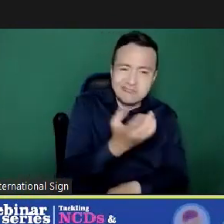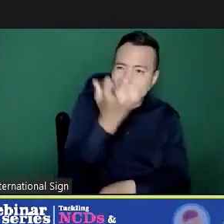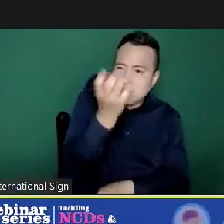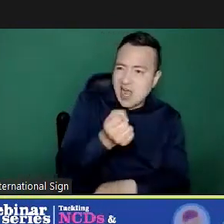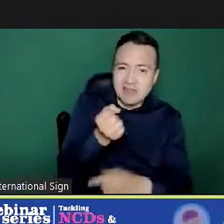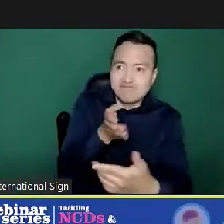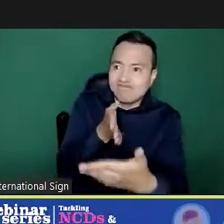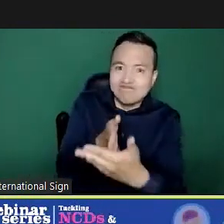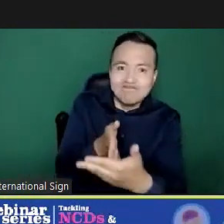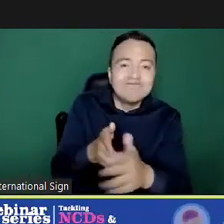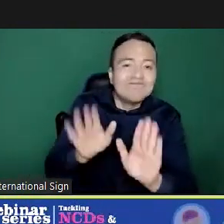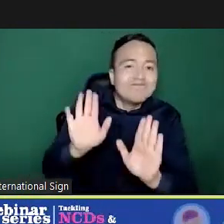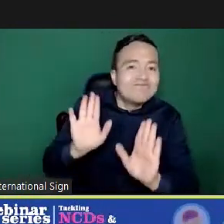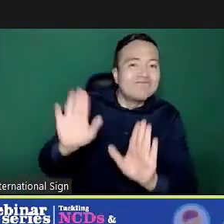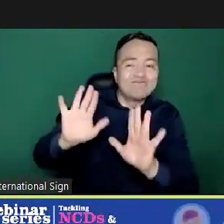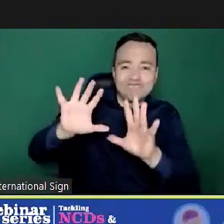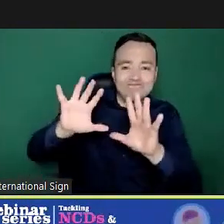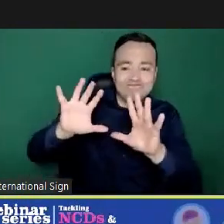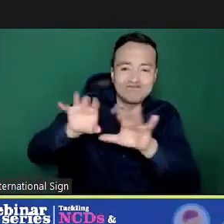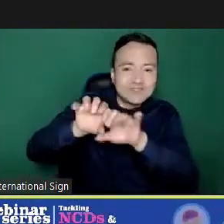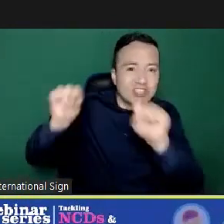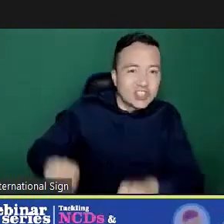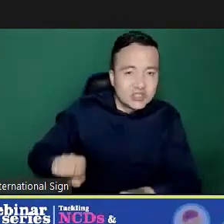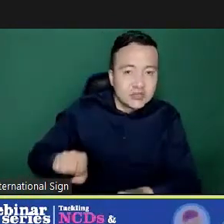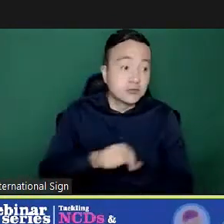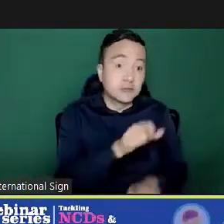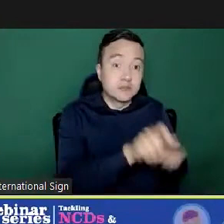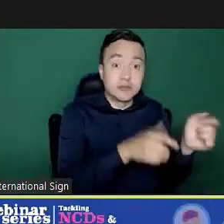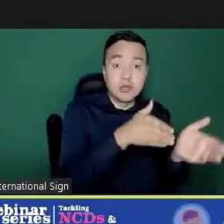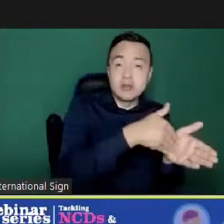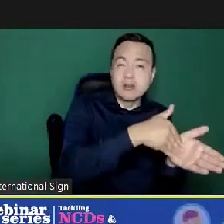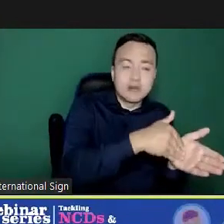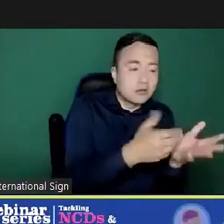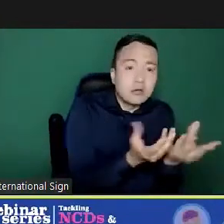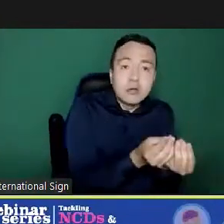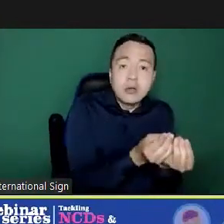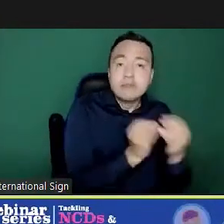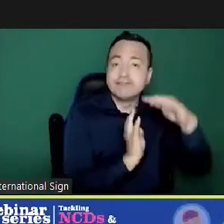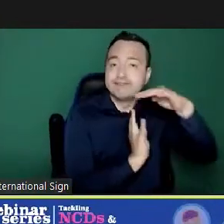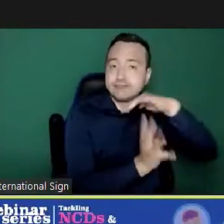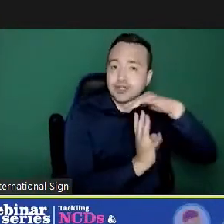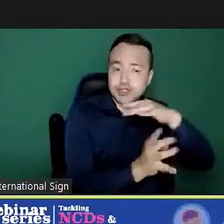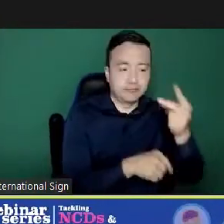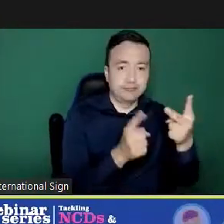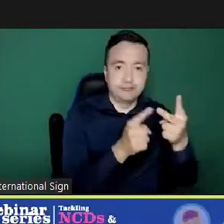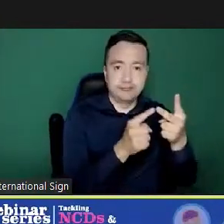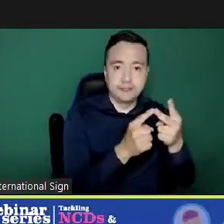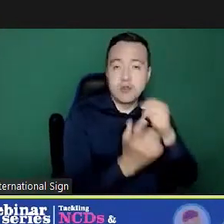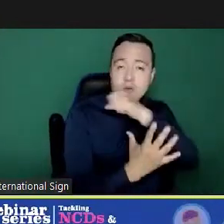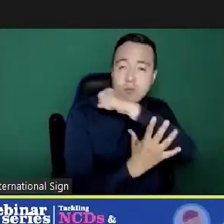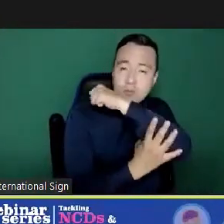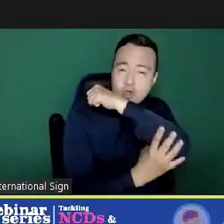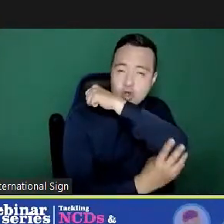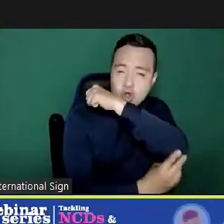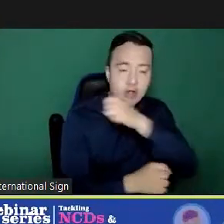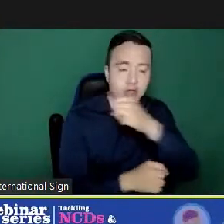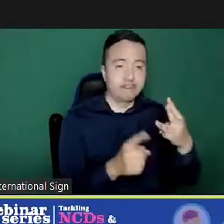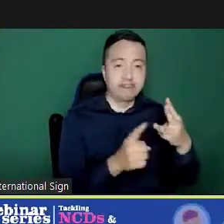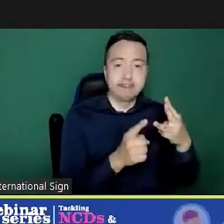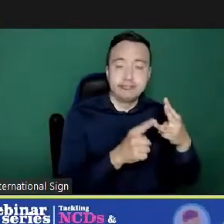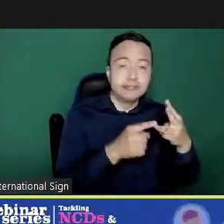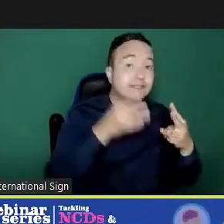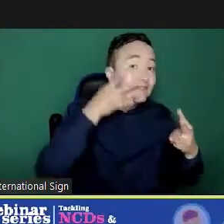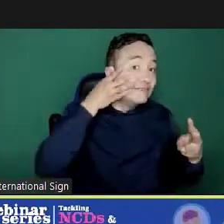condiciones de vulnerabilidad, como por ejemplo los migrantes, los pobres, las poblaciones indígenas, y